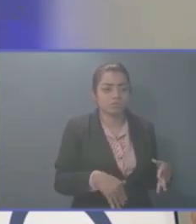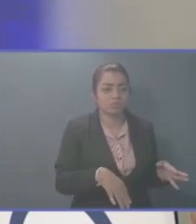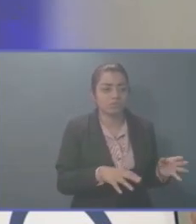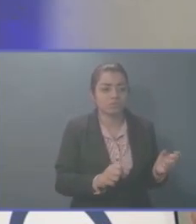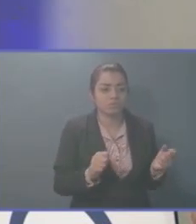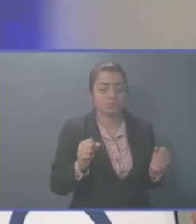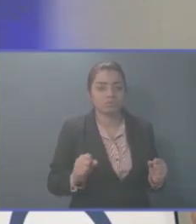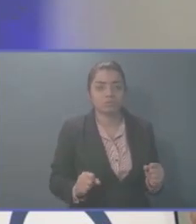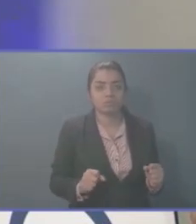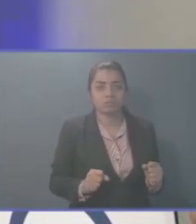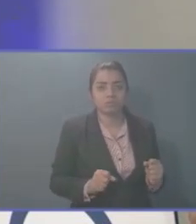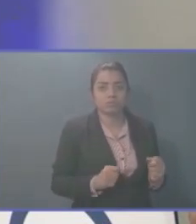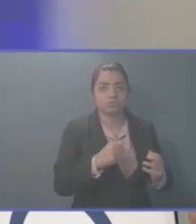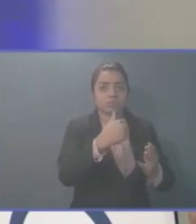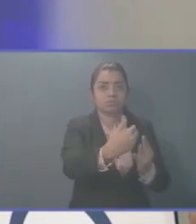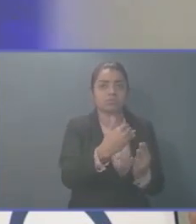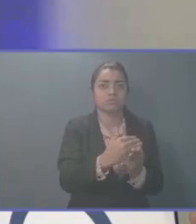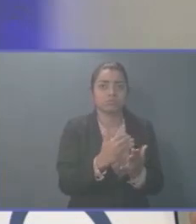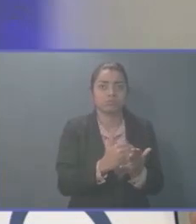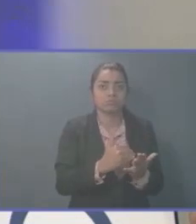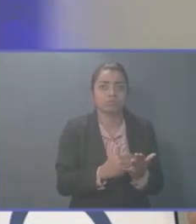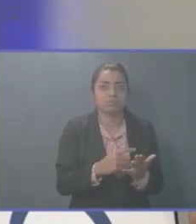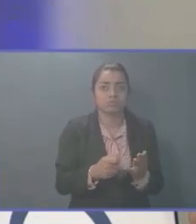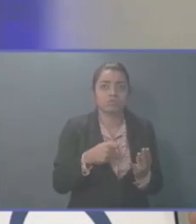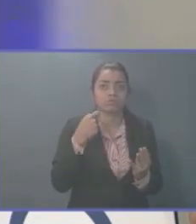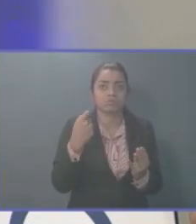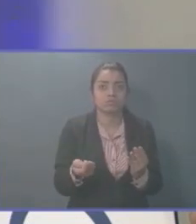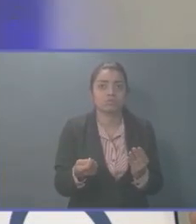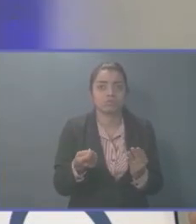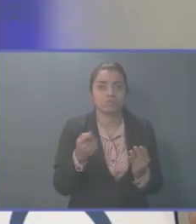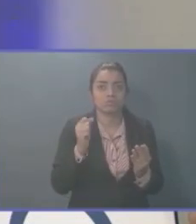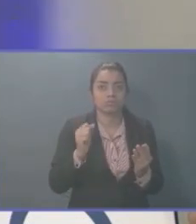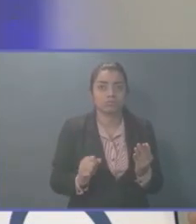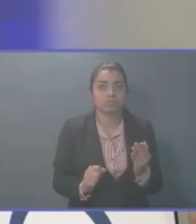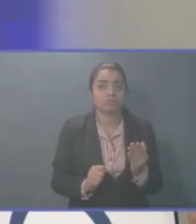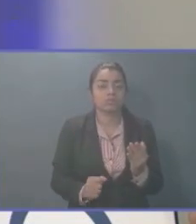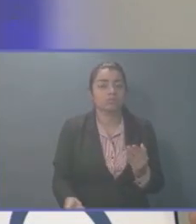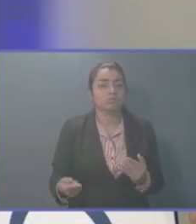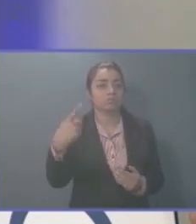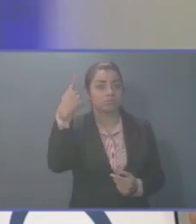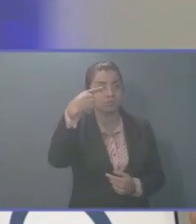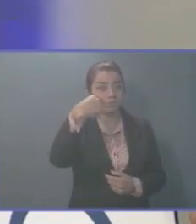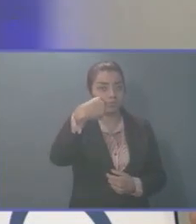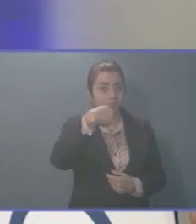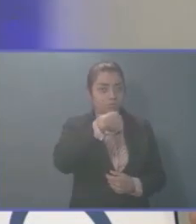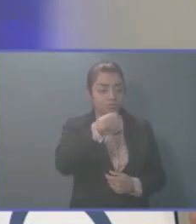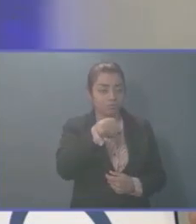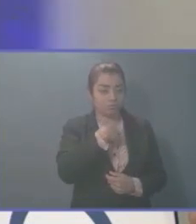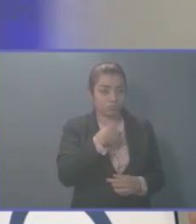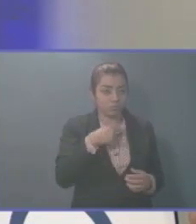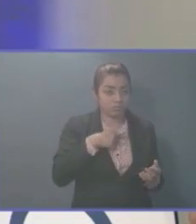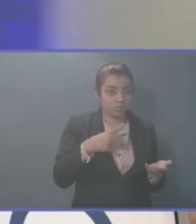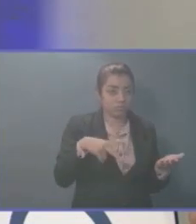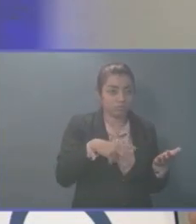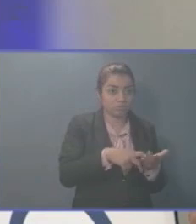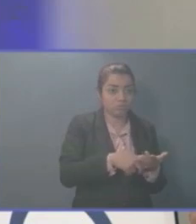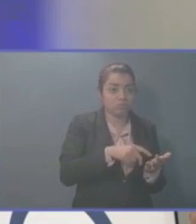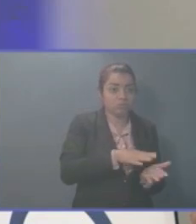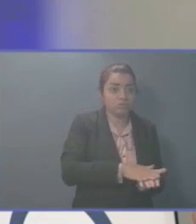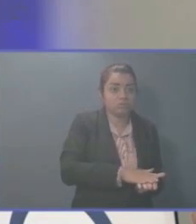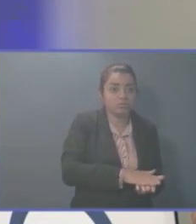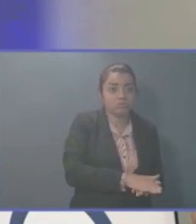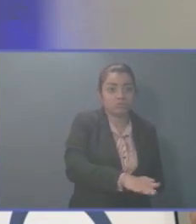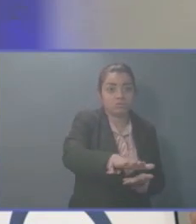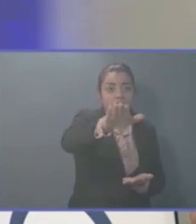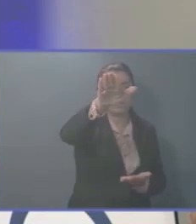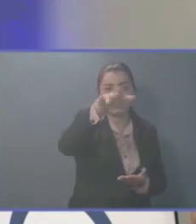le adjudique la licitación me haya pagado a mí como funcionario un viaje? Y además una empresa que